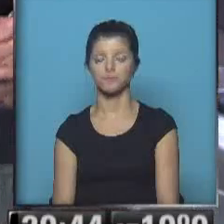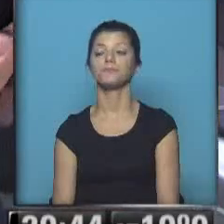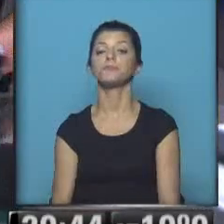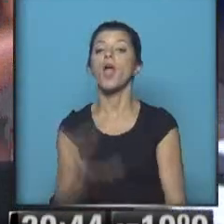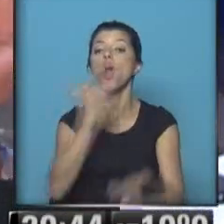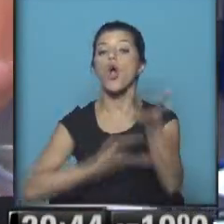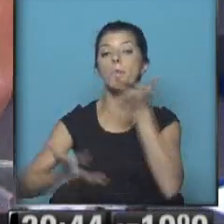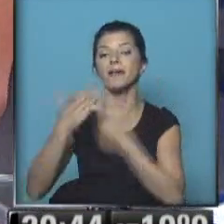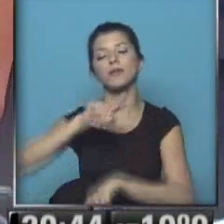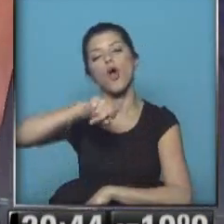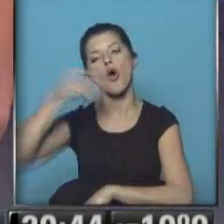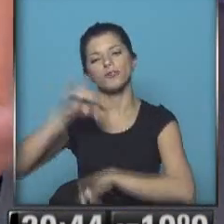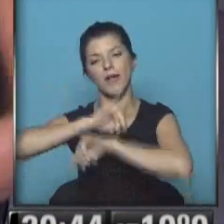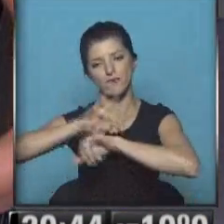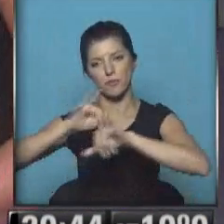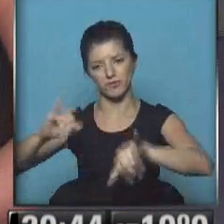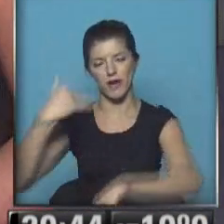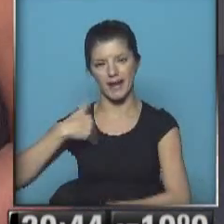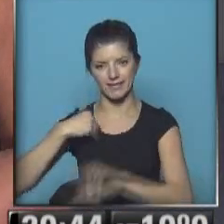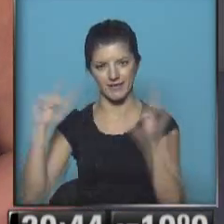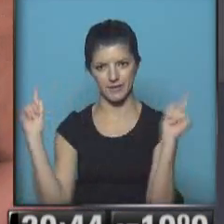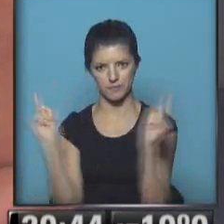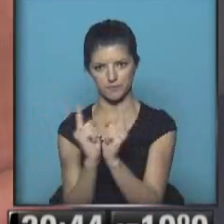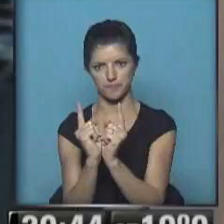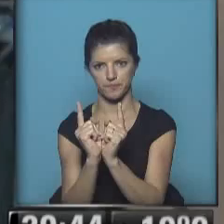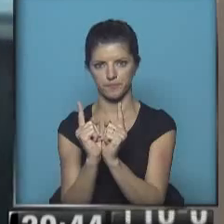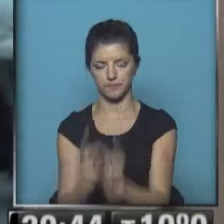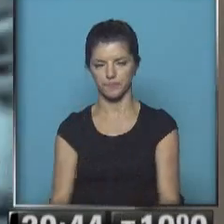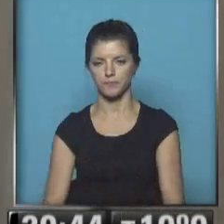Compartimos ahora otras informaciones nacionales a través de este compacto.